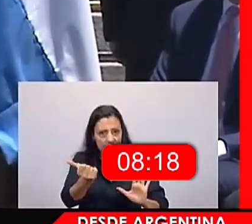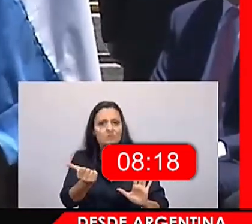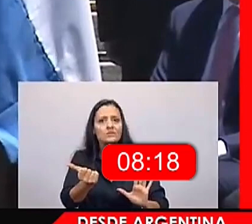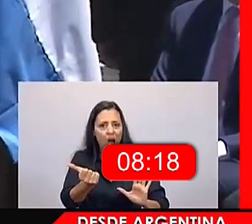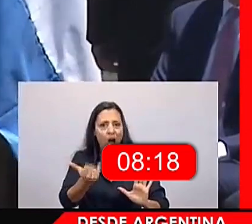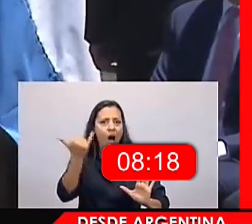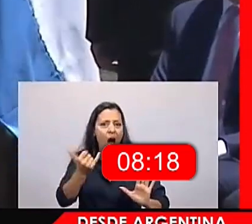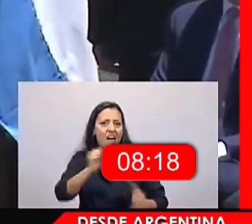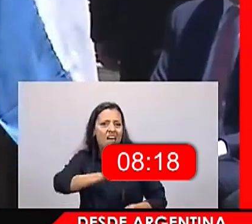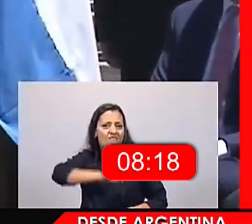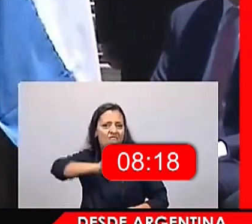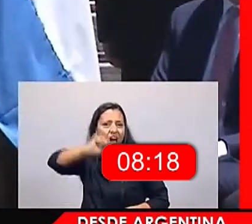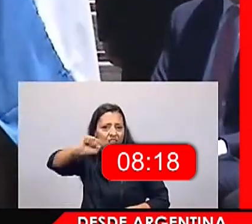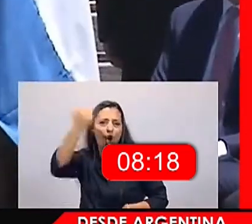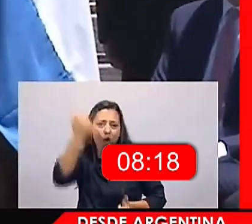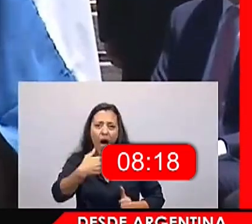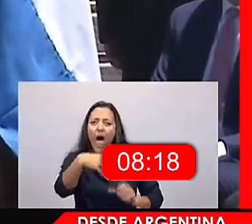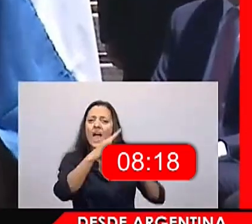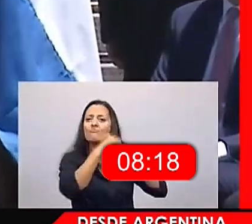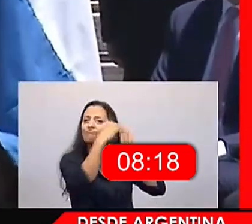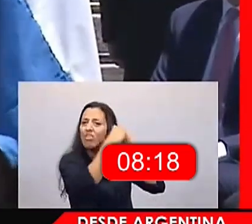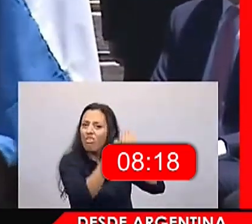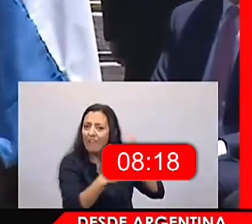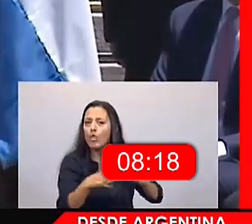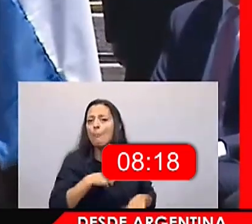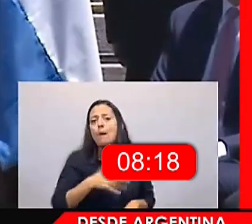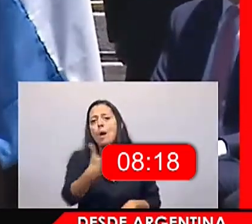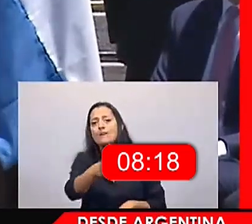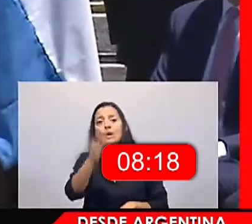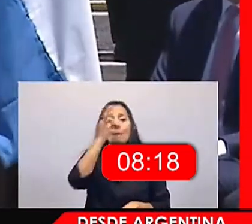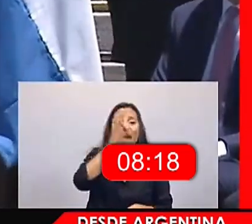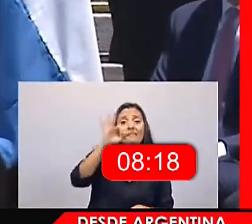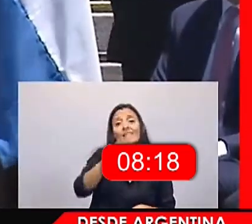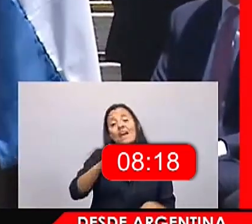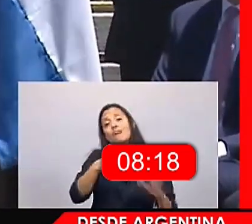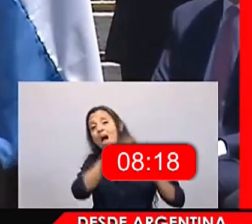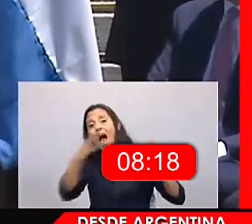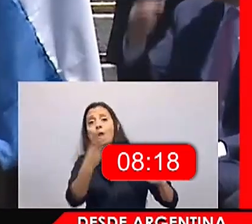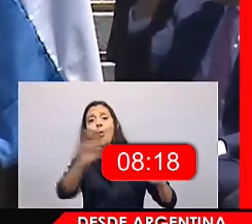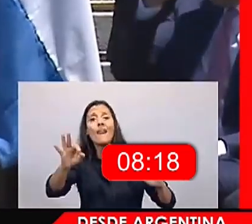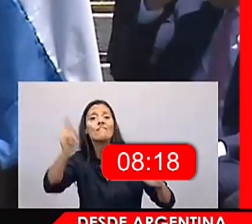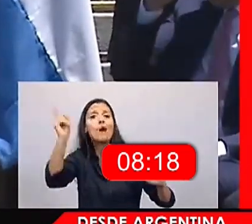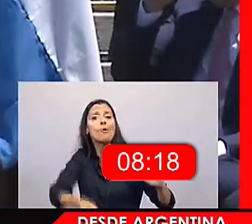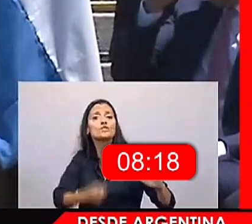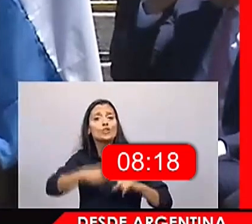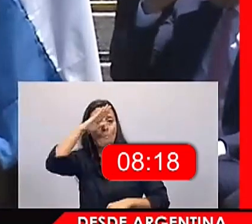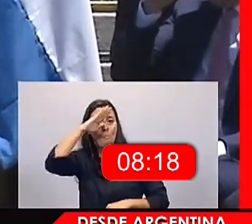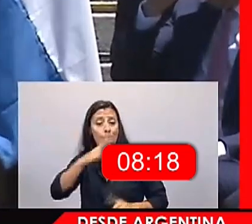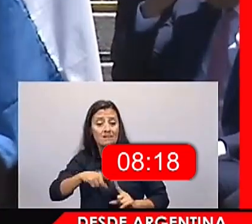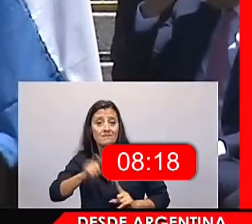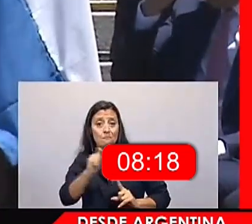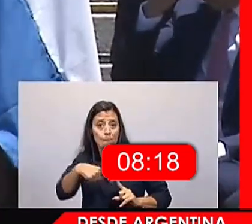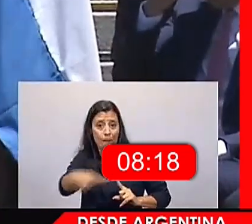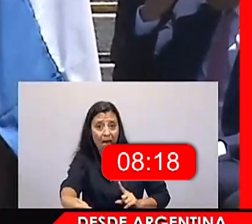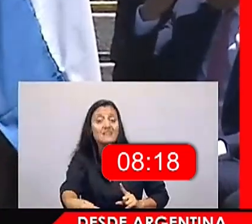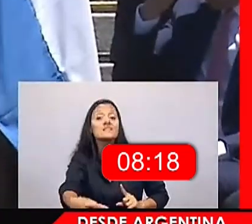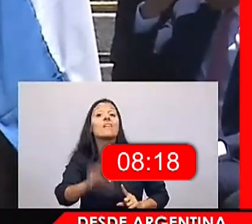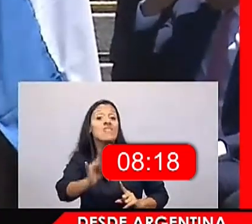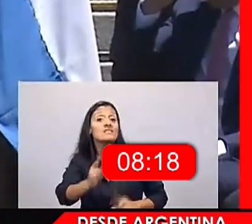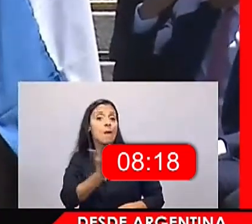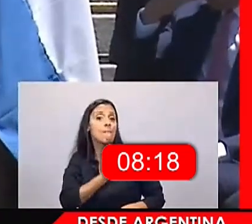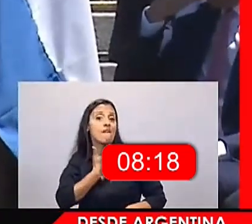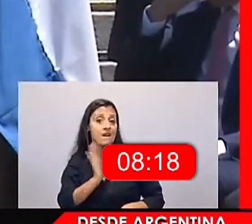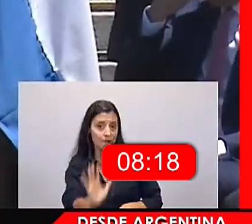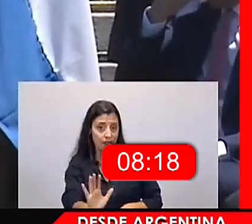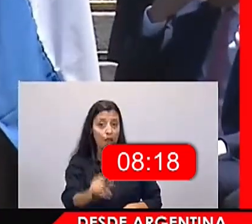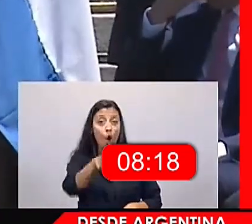resultado final en la segunda vuelta. La verdad es que por el propio fenómeno de Milei, como ha sucedido en varios lugares de